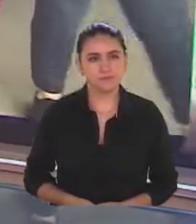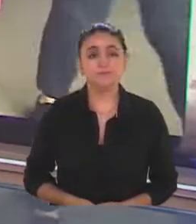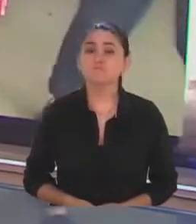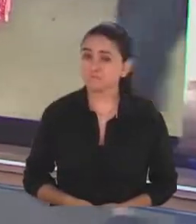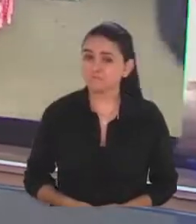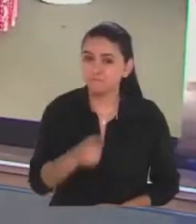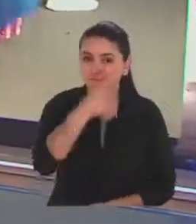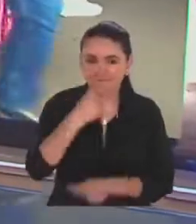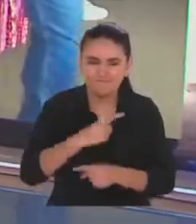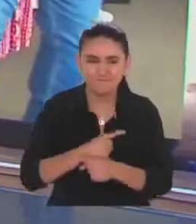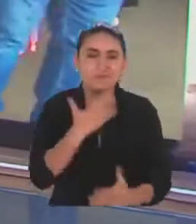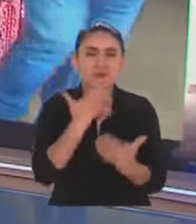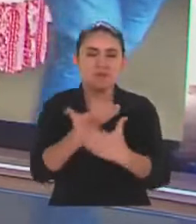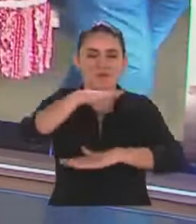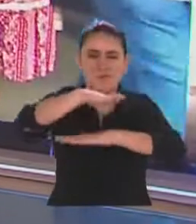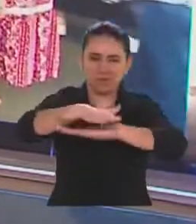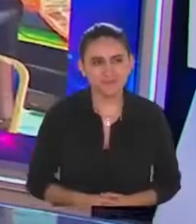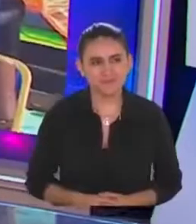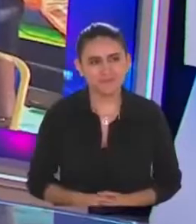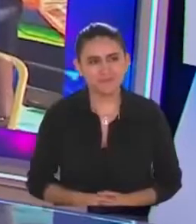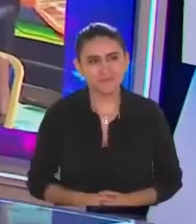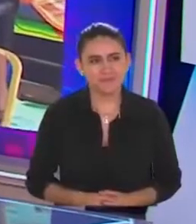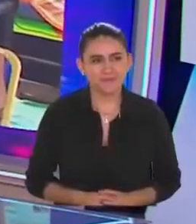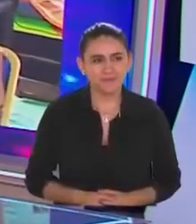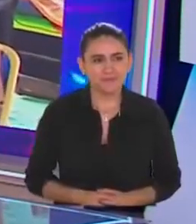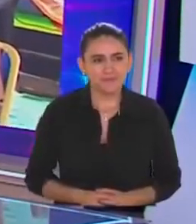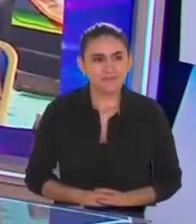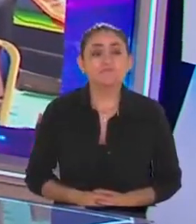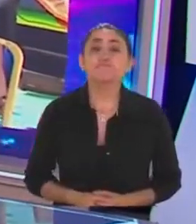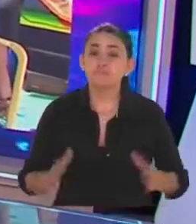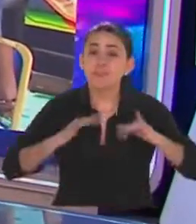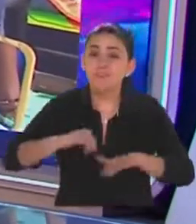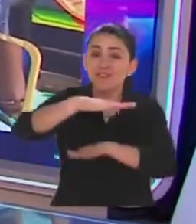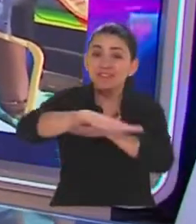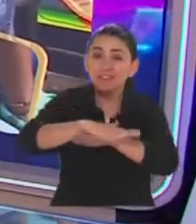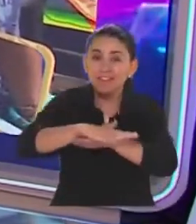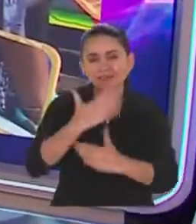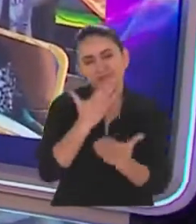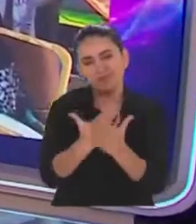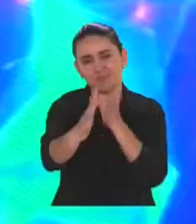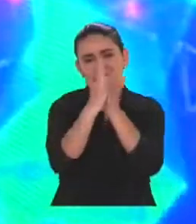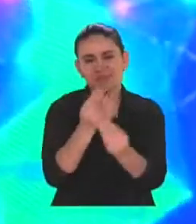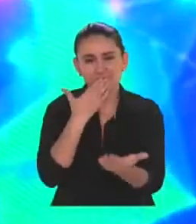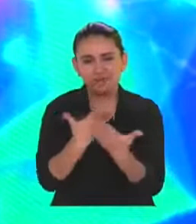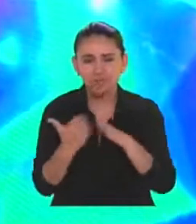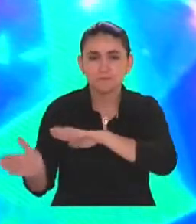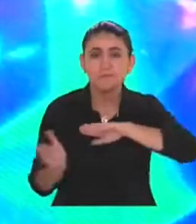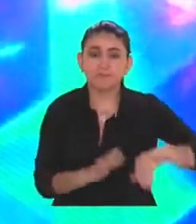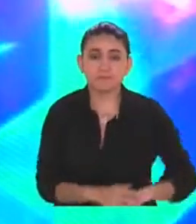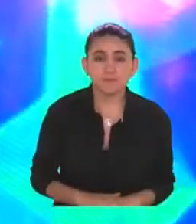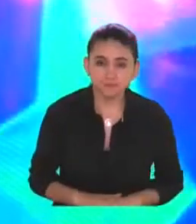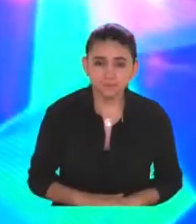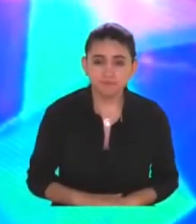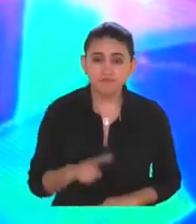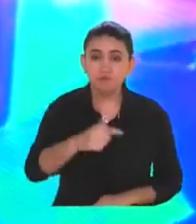Así es, Daniela, televidentes, muy buenas tardes. Feliz tarde, Catherine, muchísimas gracias. El delicioso sabor